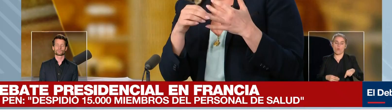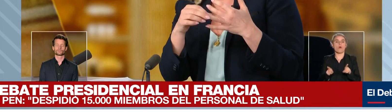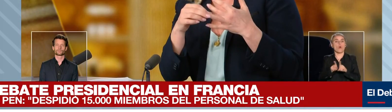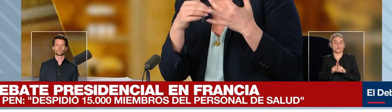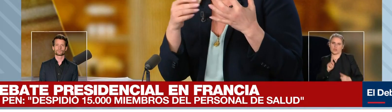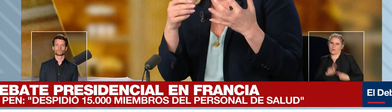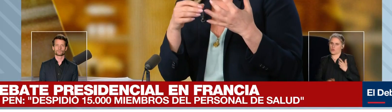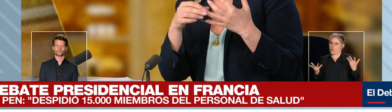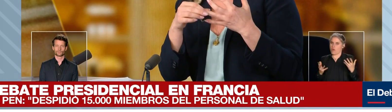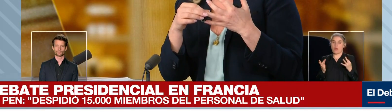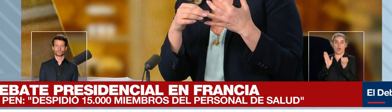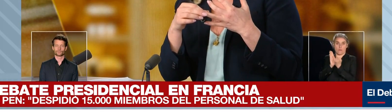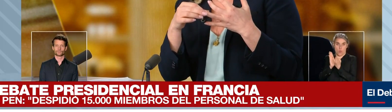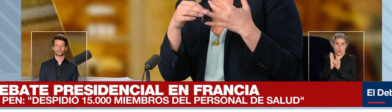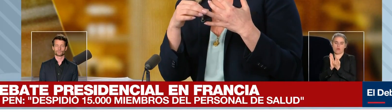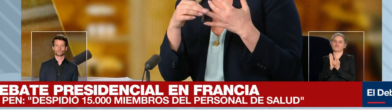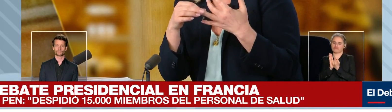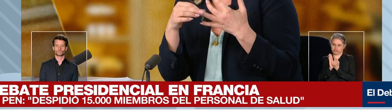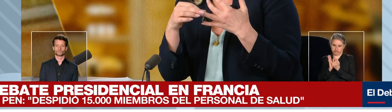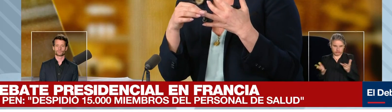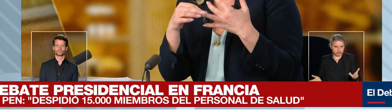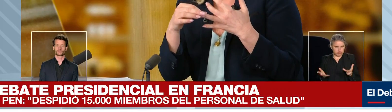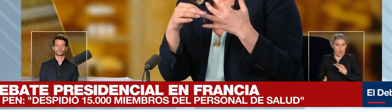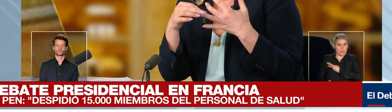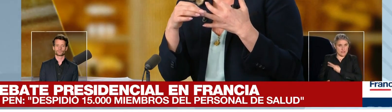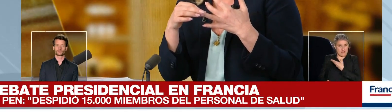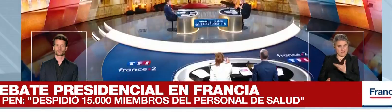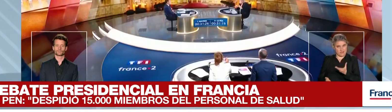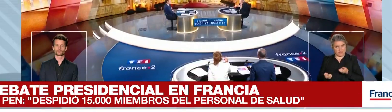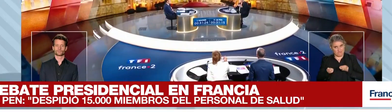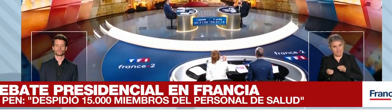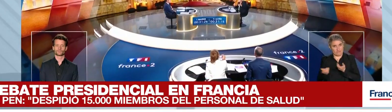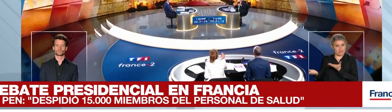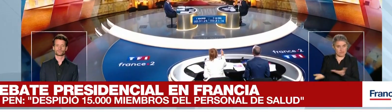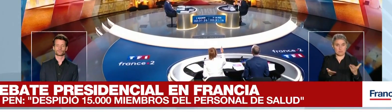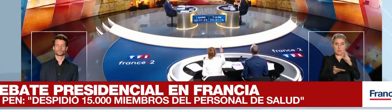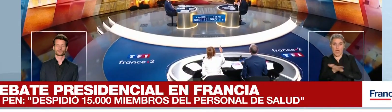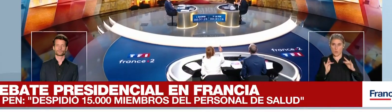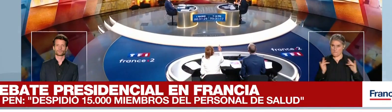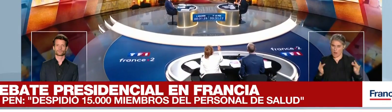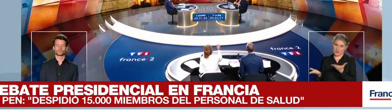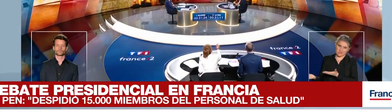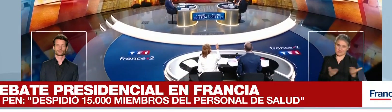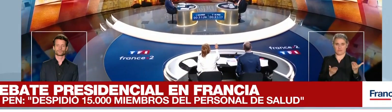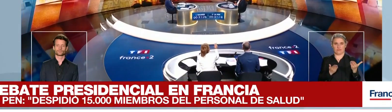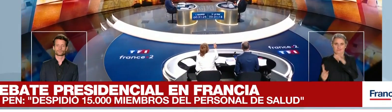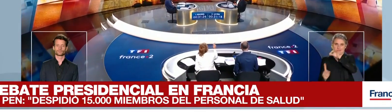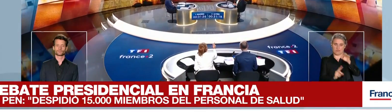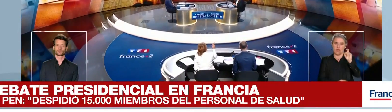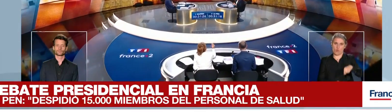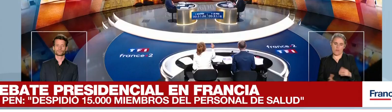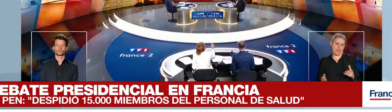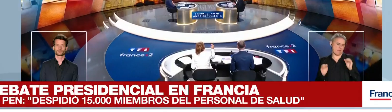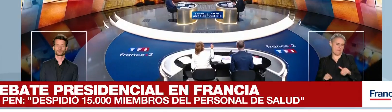y hay que establecer una situación fiscal para los médicos que los motive a instalarse en lugares